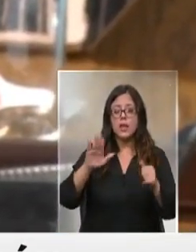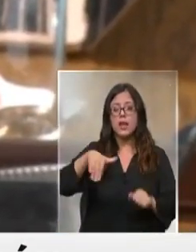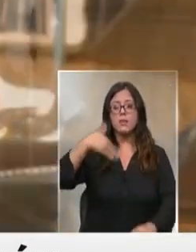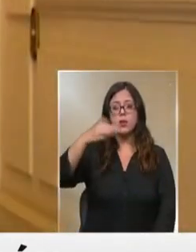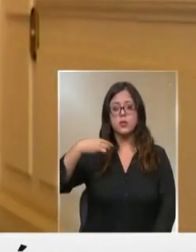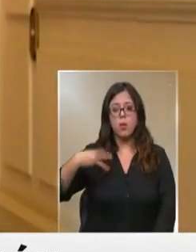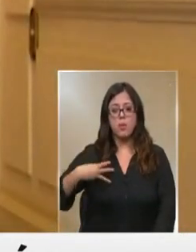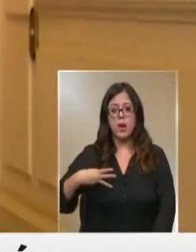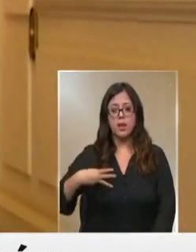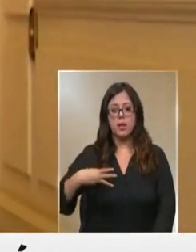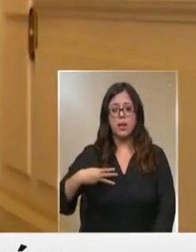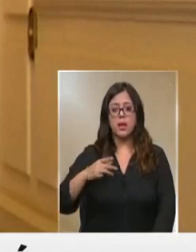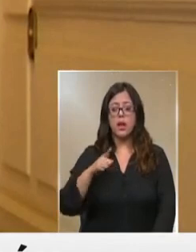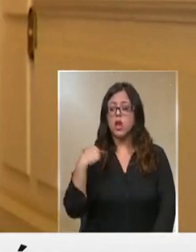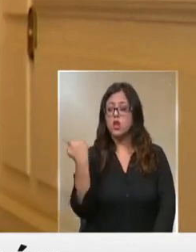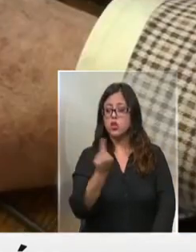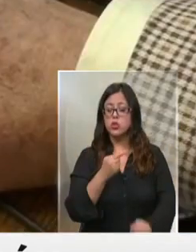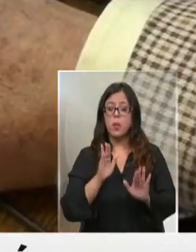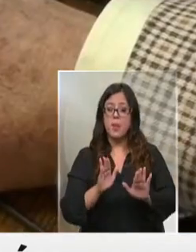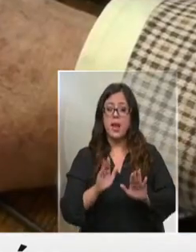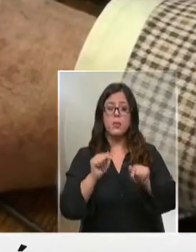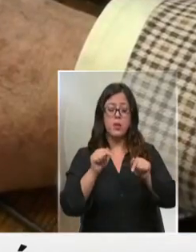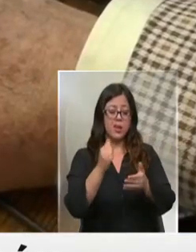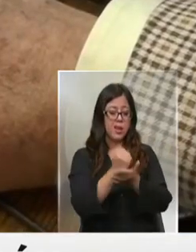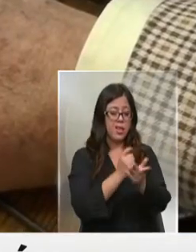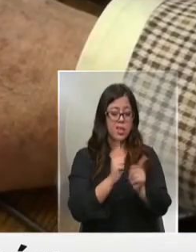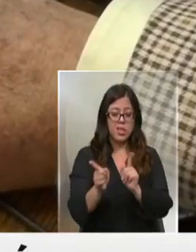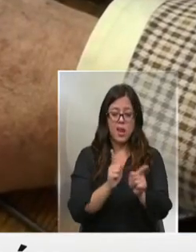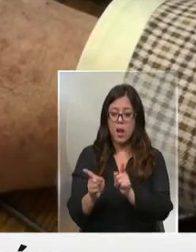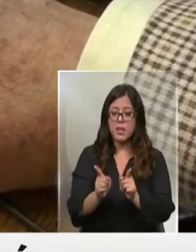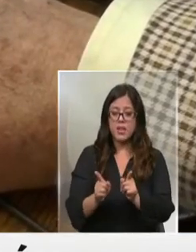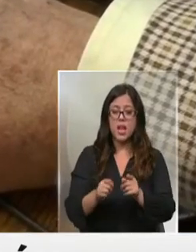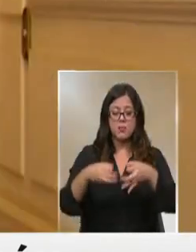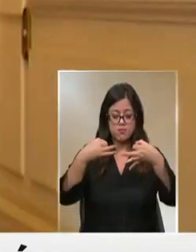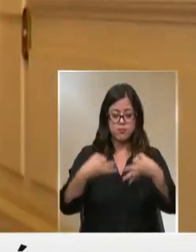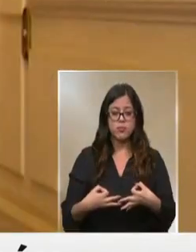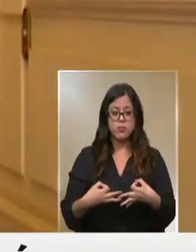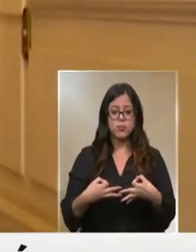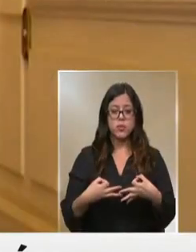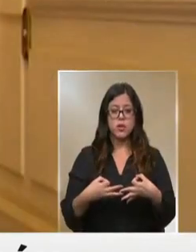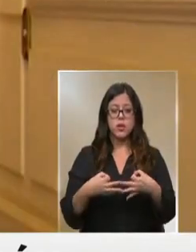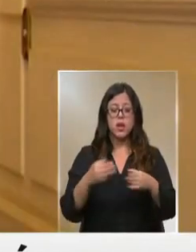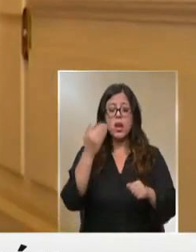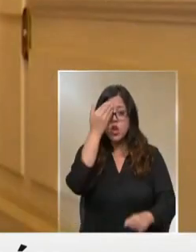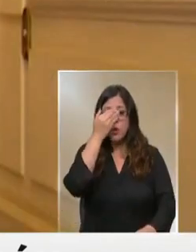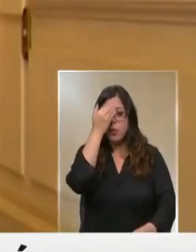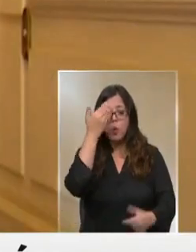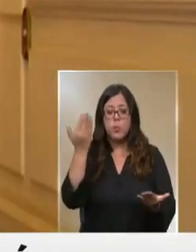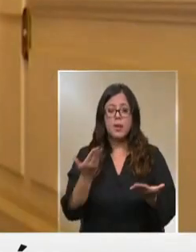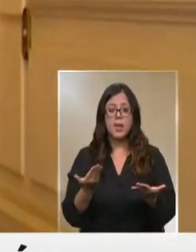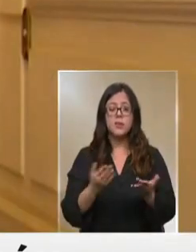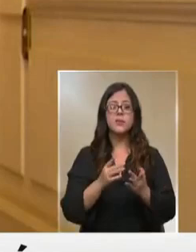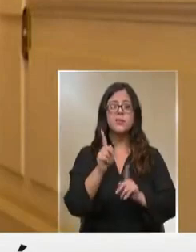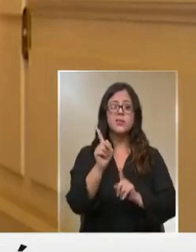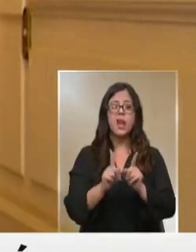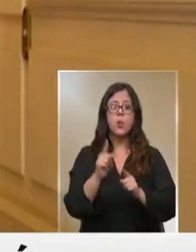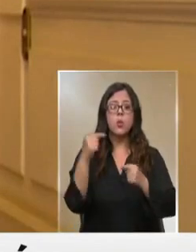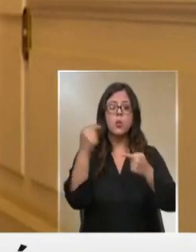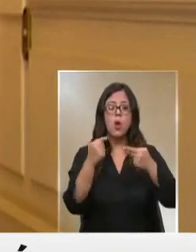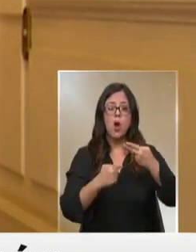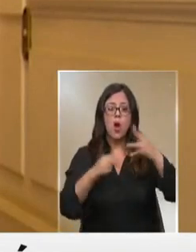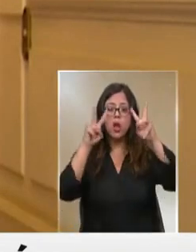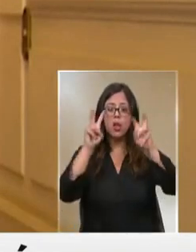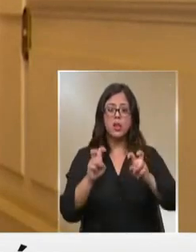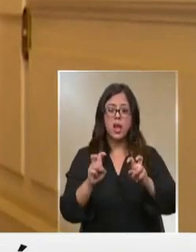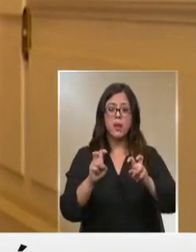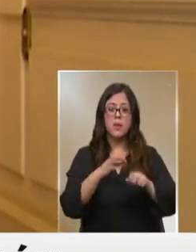martes. Nosotros esperamos que esta sea una tramitación que se desarrolle de manera expedita. Nos preocupa especialmente que algunas materias en el ámbito